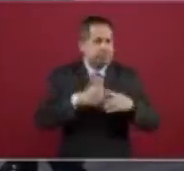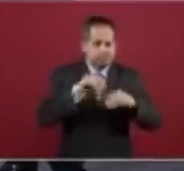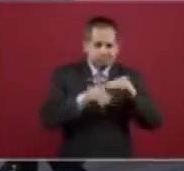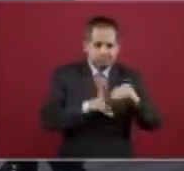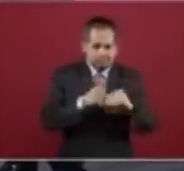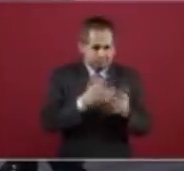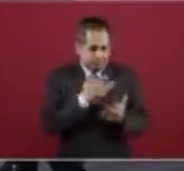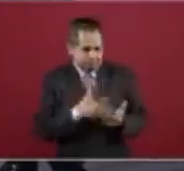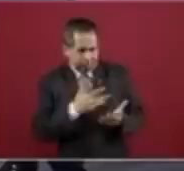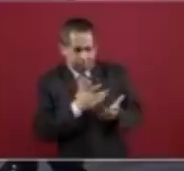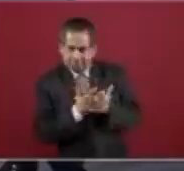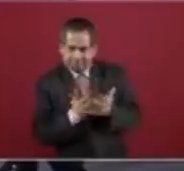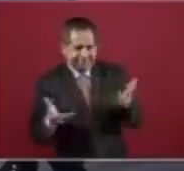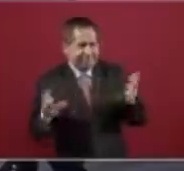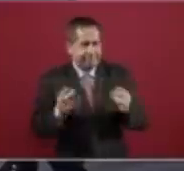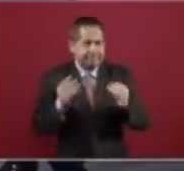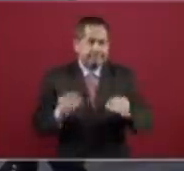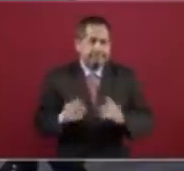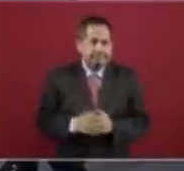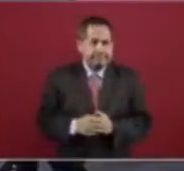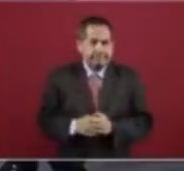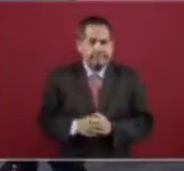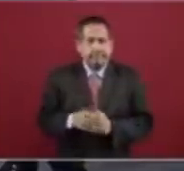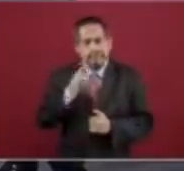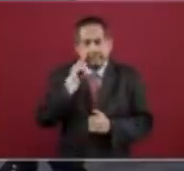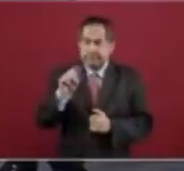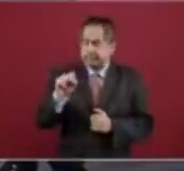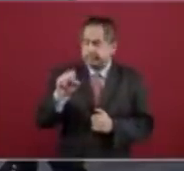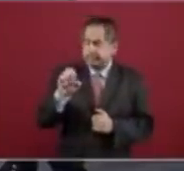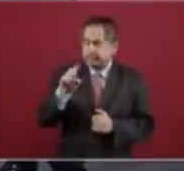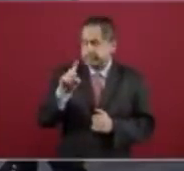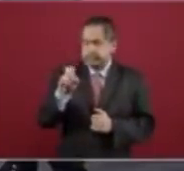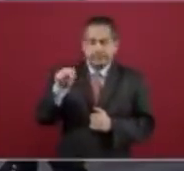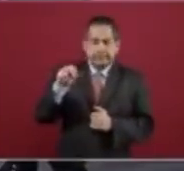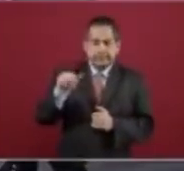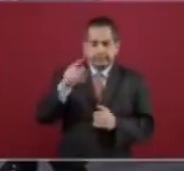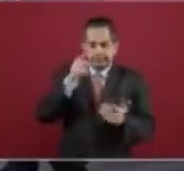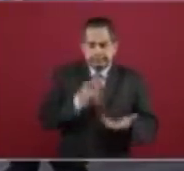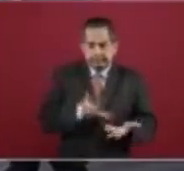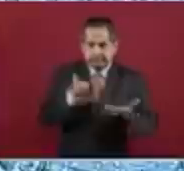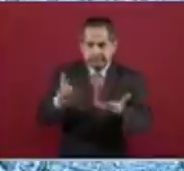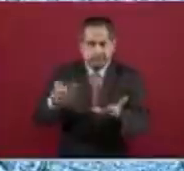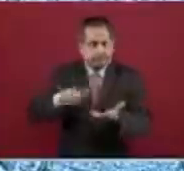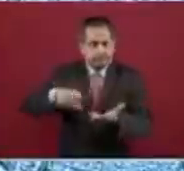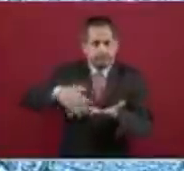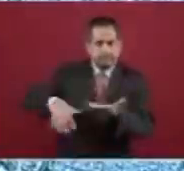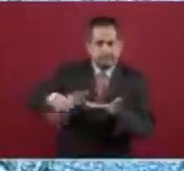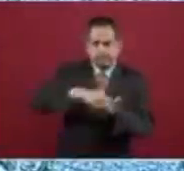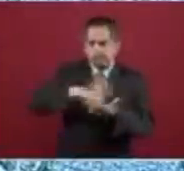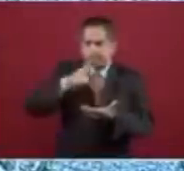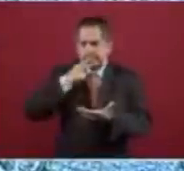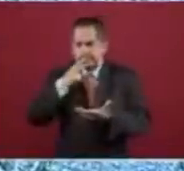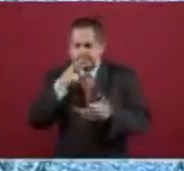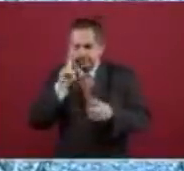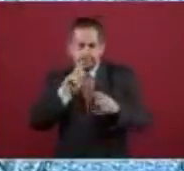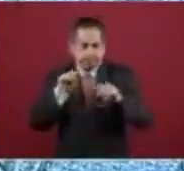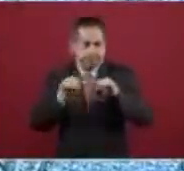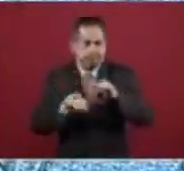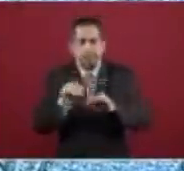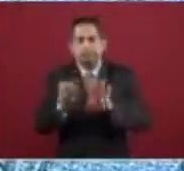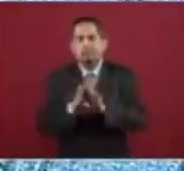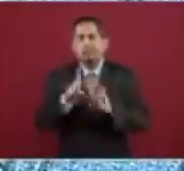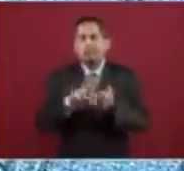que tenemos ahí y que la Sedena está donando al pueblo de México para su utilización, podemos